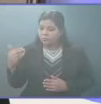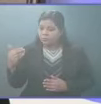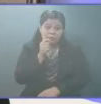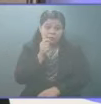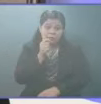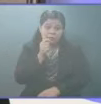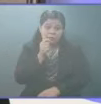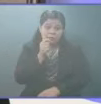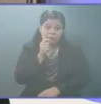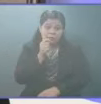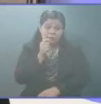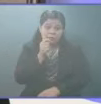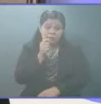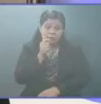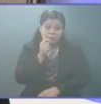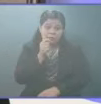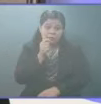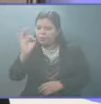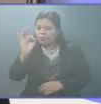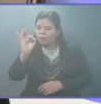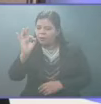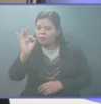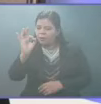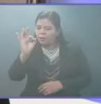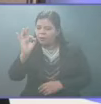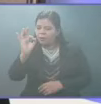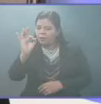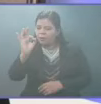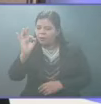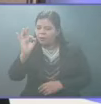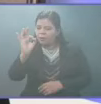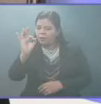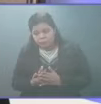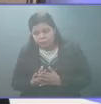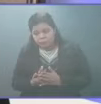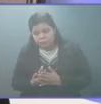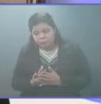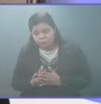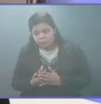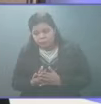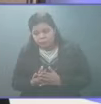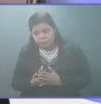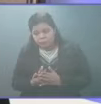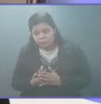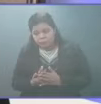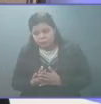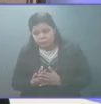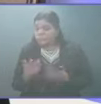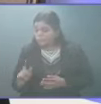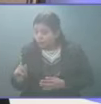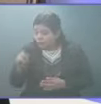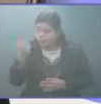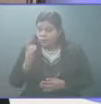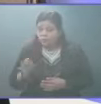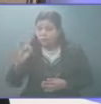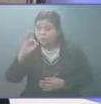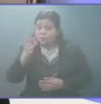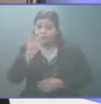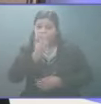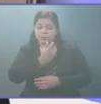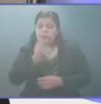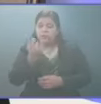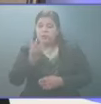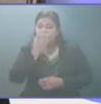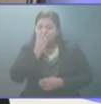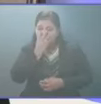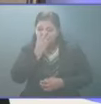viene siendo lo más efectivo, porque toda la evidencia pesa sobre que lo único efectivo es el oxígeno,